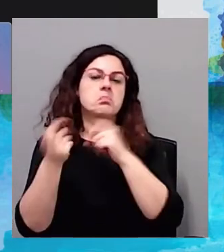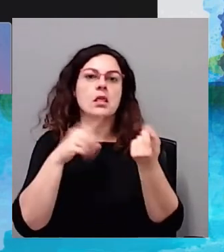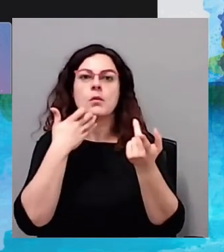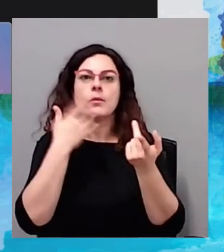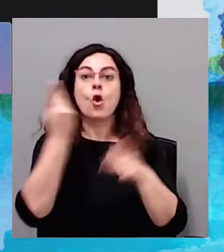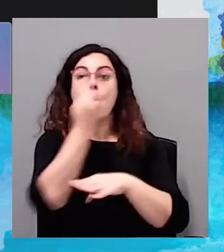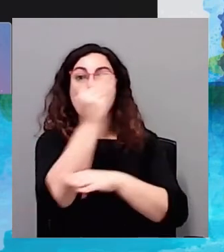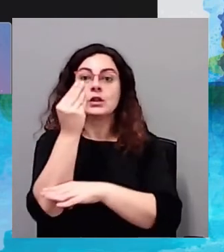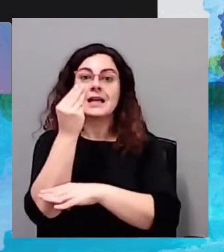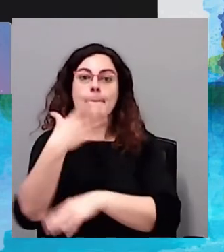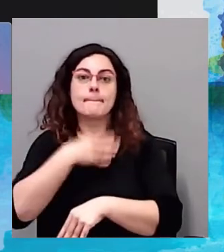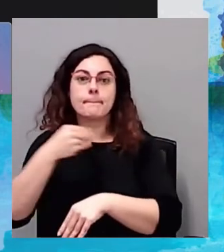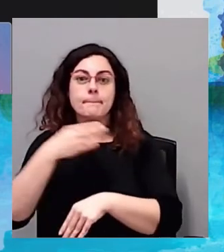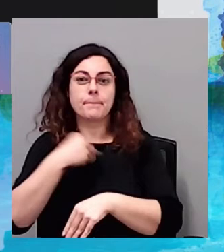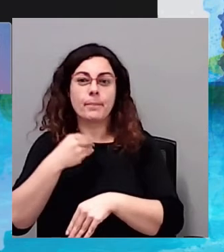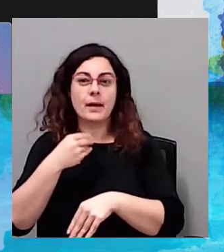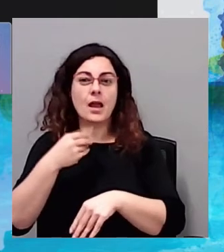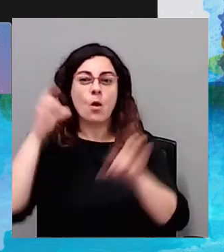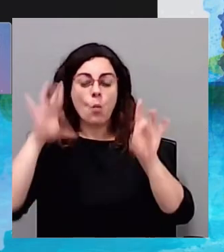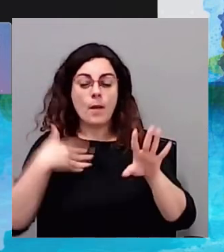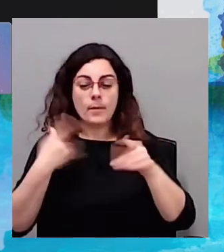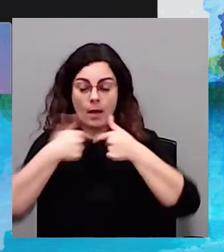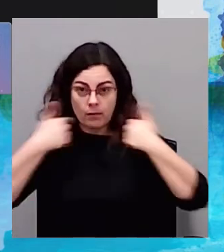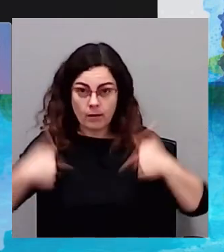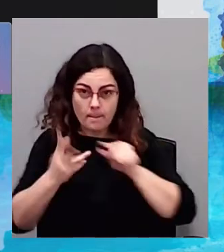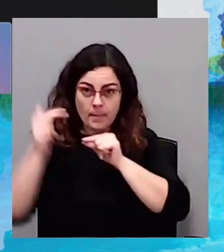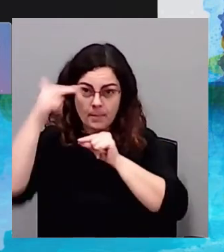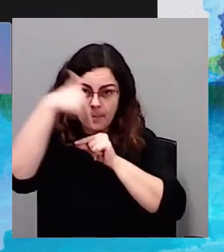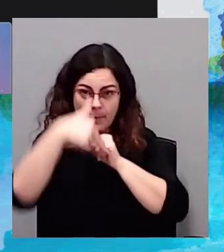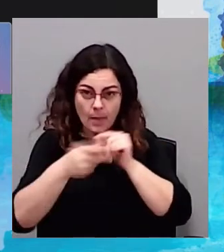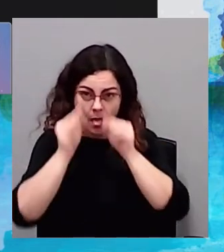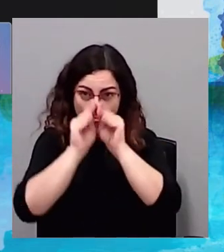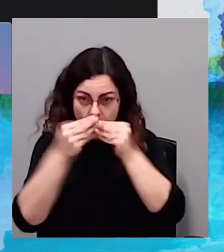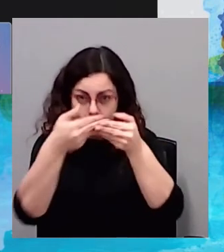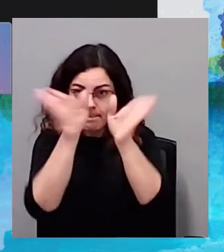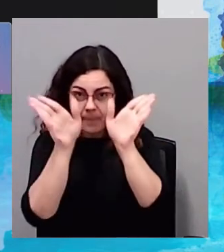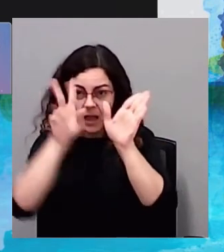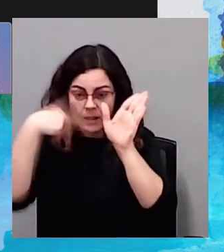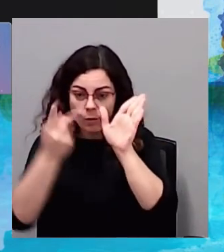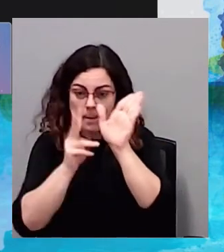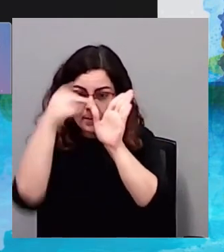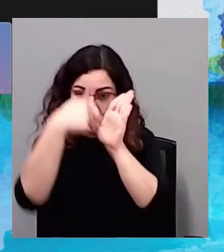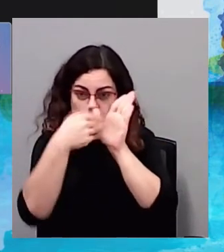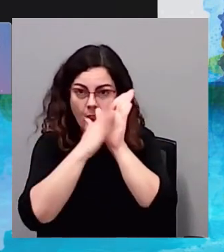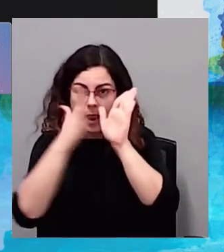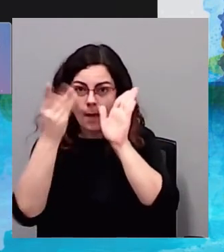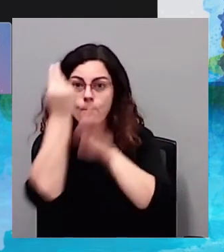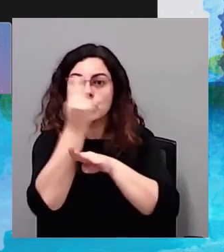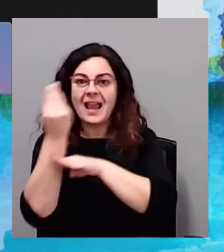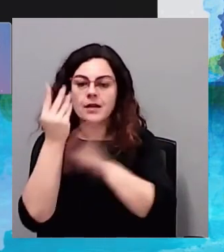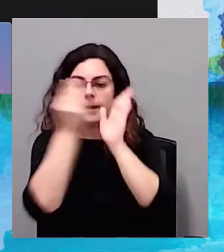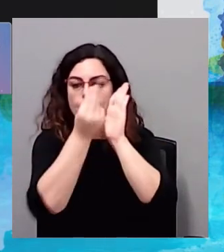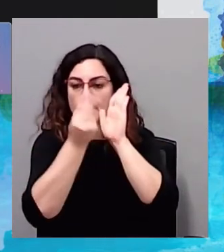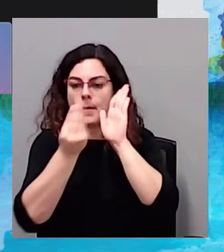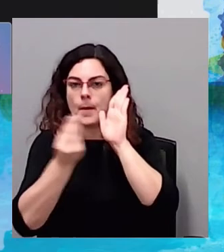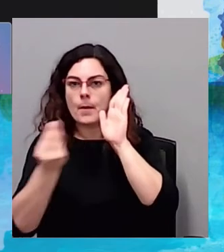de papel de las que se recortan una y se abren y de repente aparecen muchas? ¿Qué os parece?